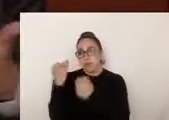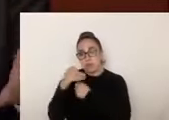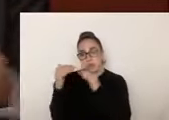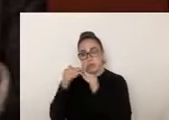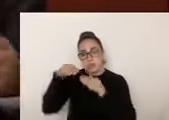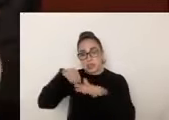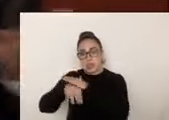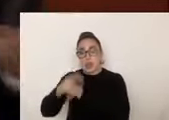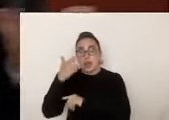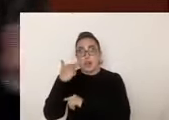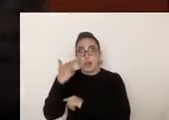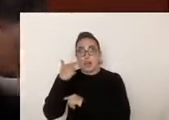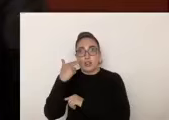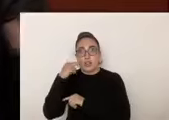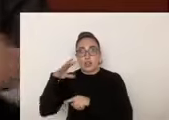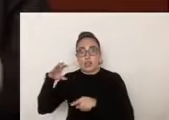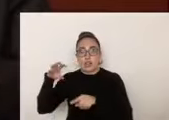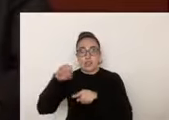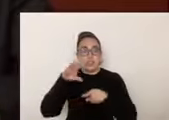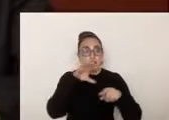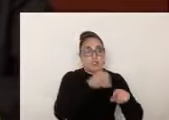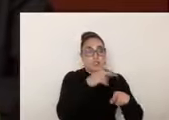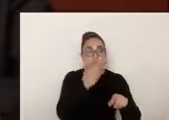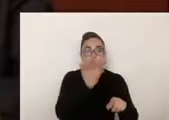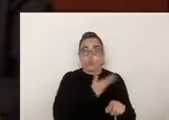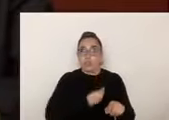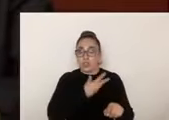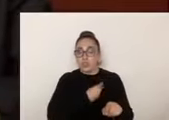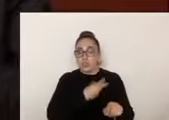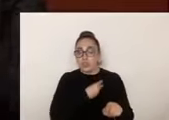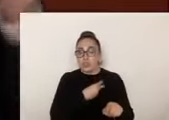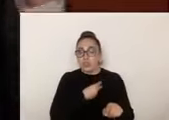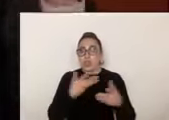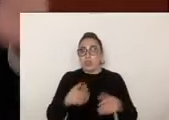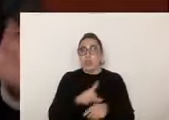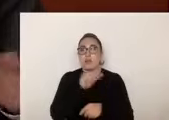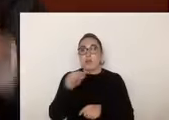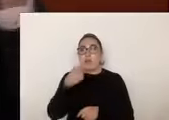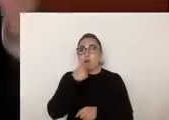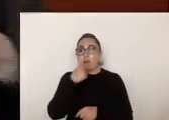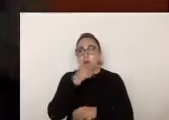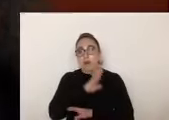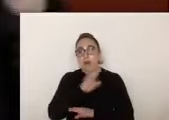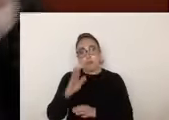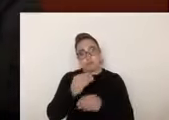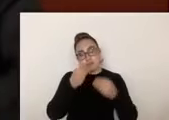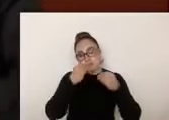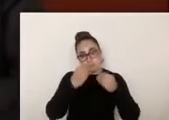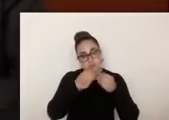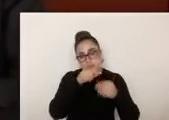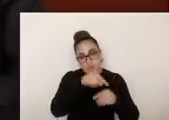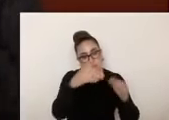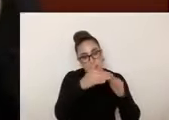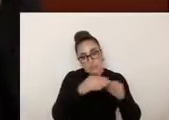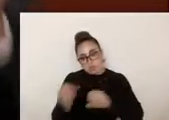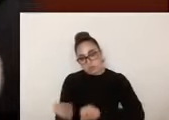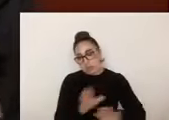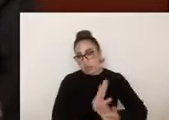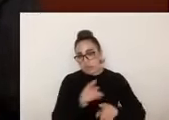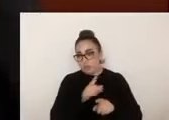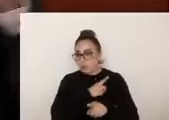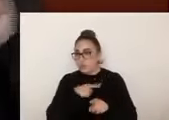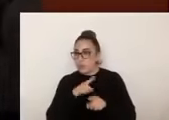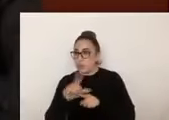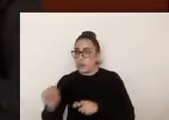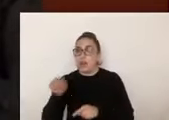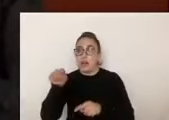habían atacado, habían mordido a su hija. Y entonces el tipo dijo, de aquí salimos como sea, hizo esto. ¿Esta persona cometió el